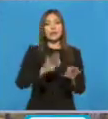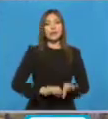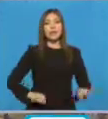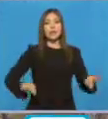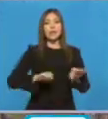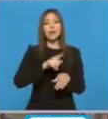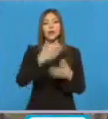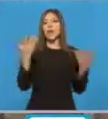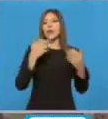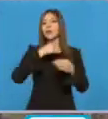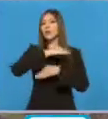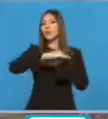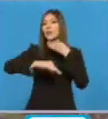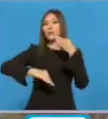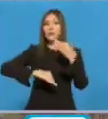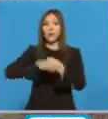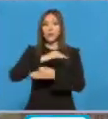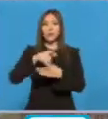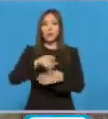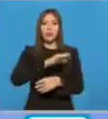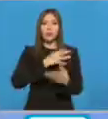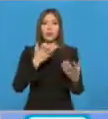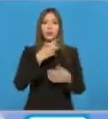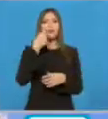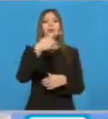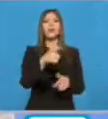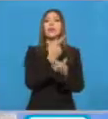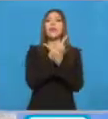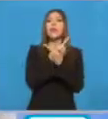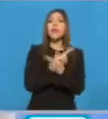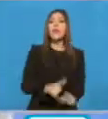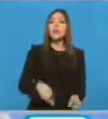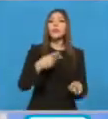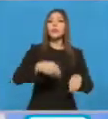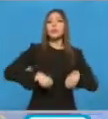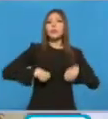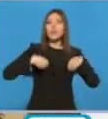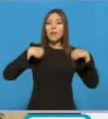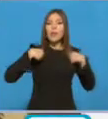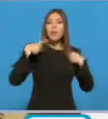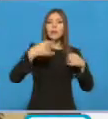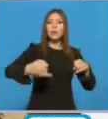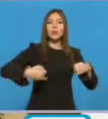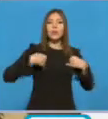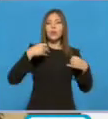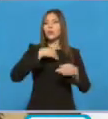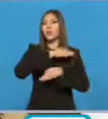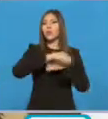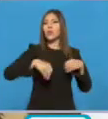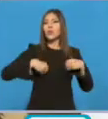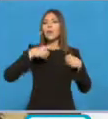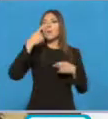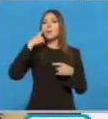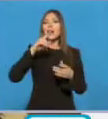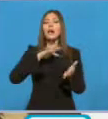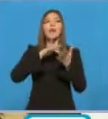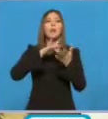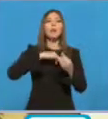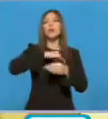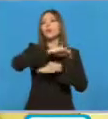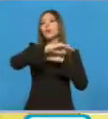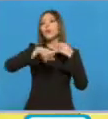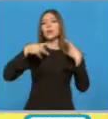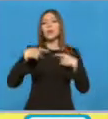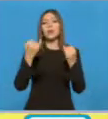hizo en todo este Arriesgó sentido. su bueno. integridad, su libertad, Su vida su juventud y su vida por el resto del mundo. y Mira. a